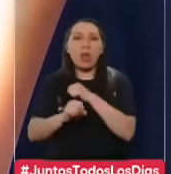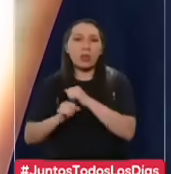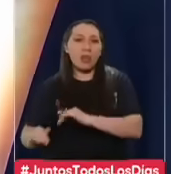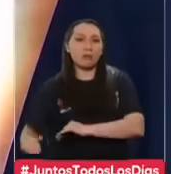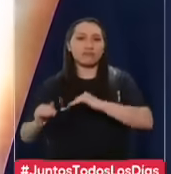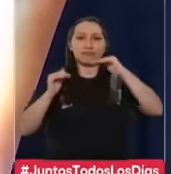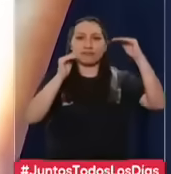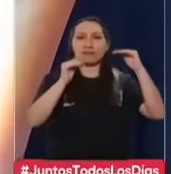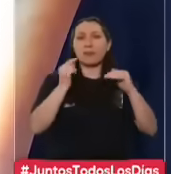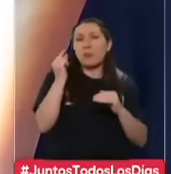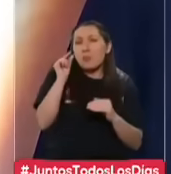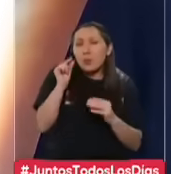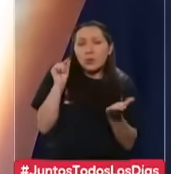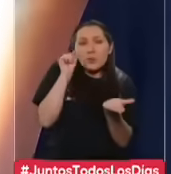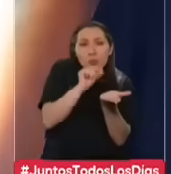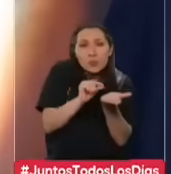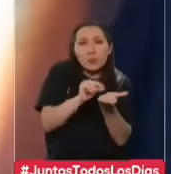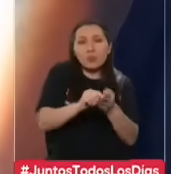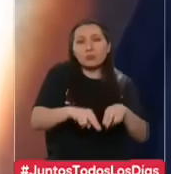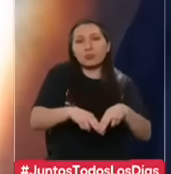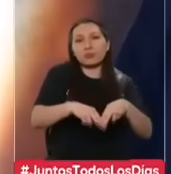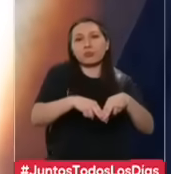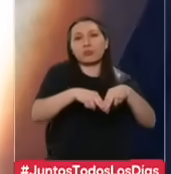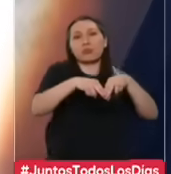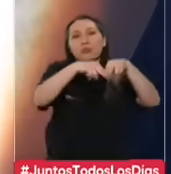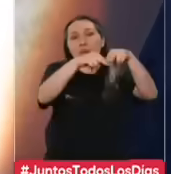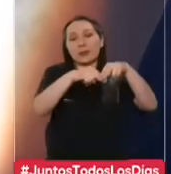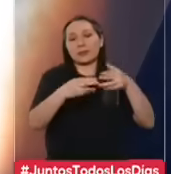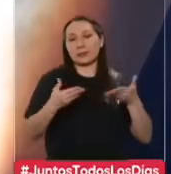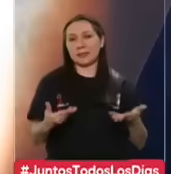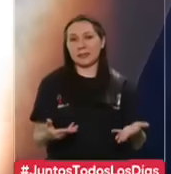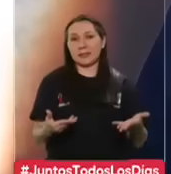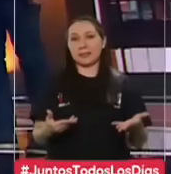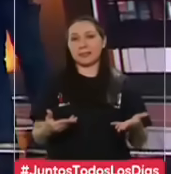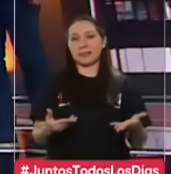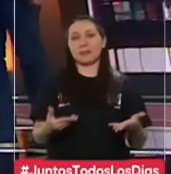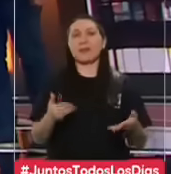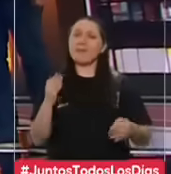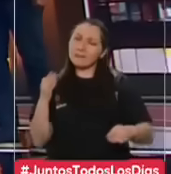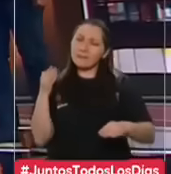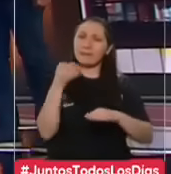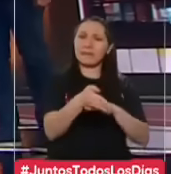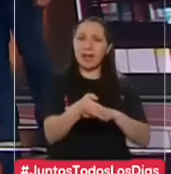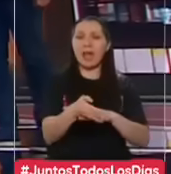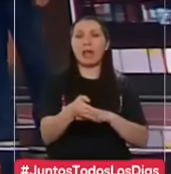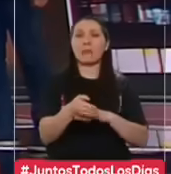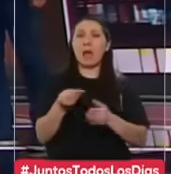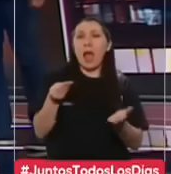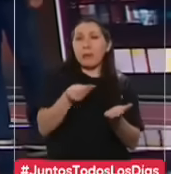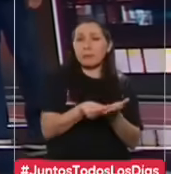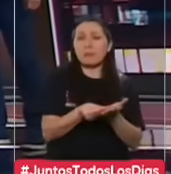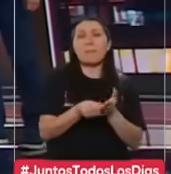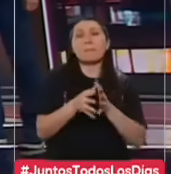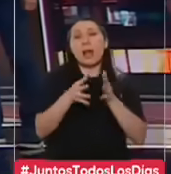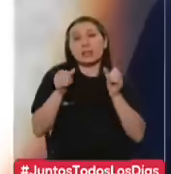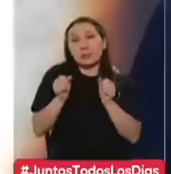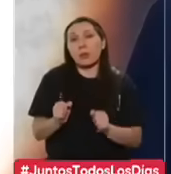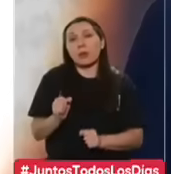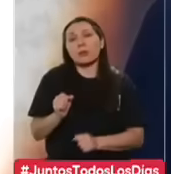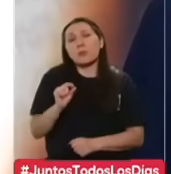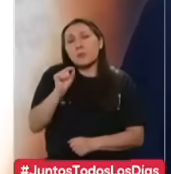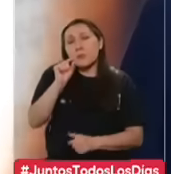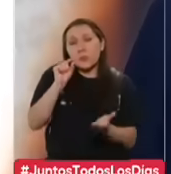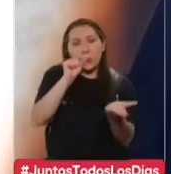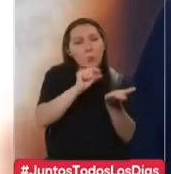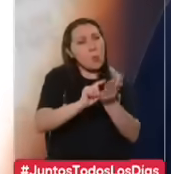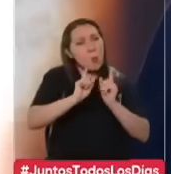Y cada granito de arena al final suma. Entonces, salgamos, tratemos de aportar lo más posible, aunque sea con el mínimo granito